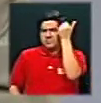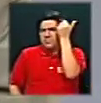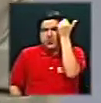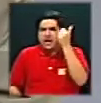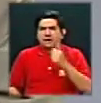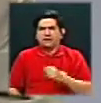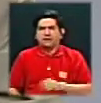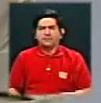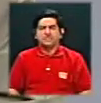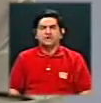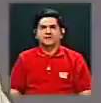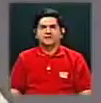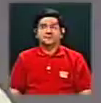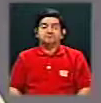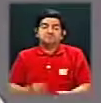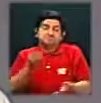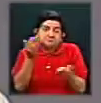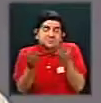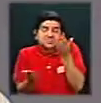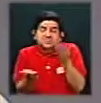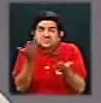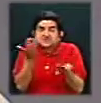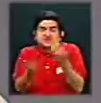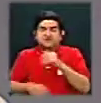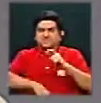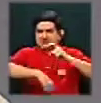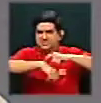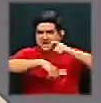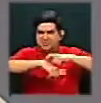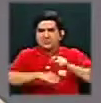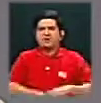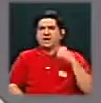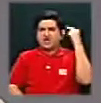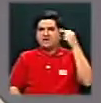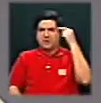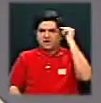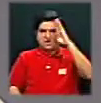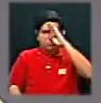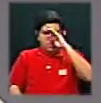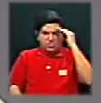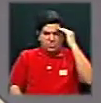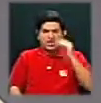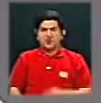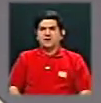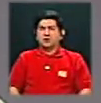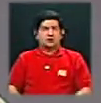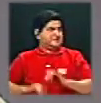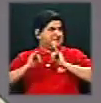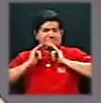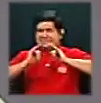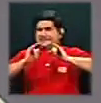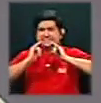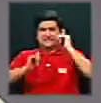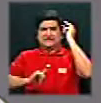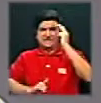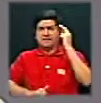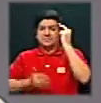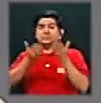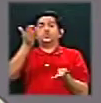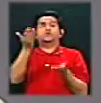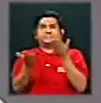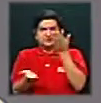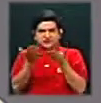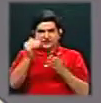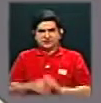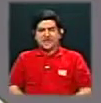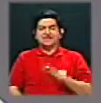1987? Bueno, posiblemente el periodo Chinchilla está resultando ser el más desigual porque probablemente